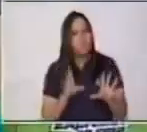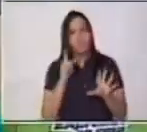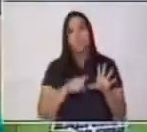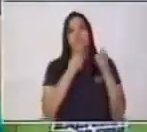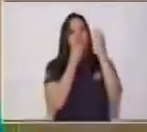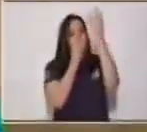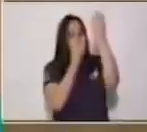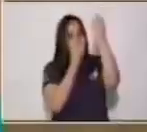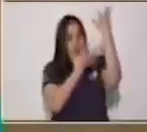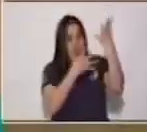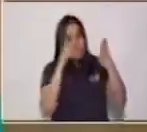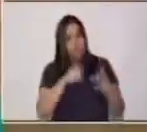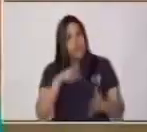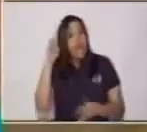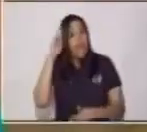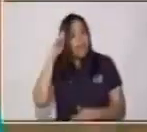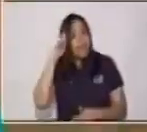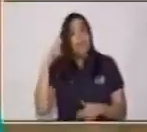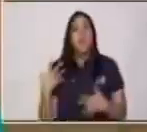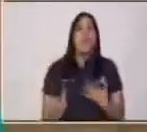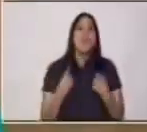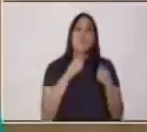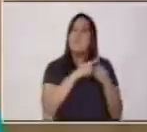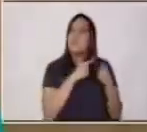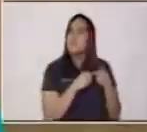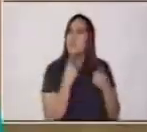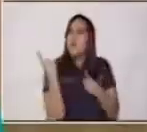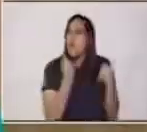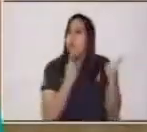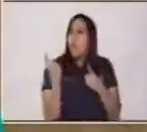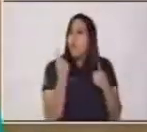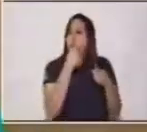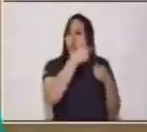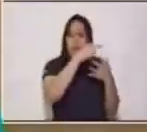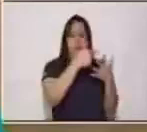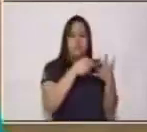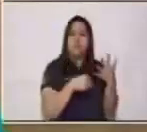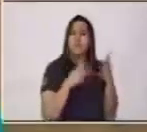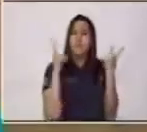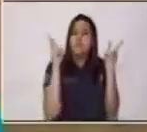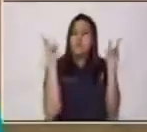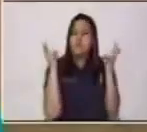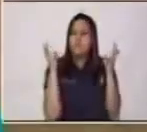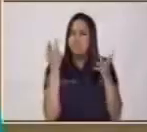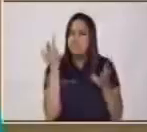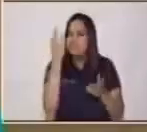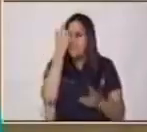información. ¿Te recuerdas con qué tipo de texto podemos asociar esta trama?